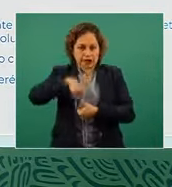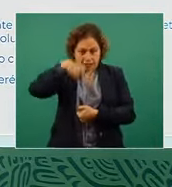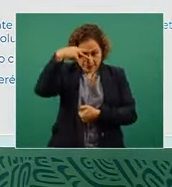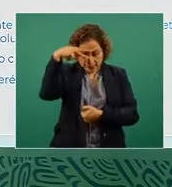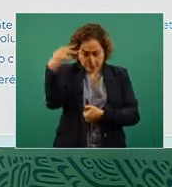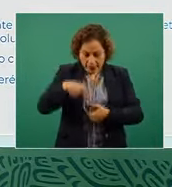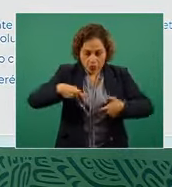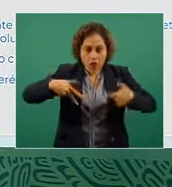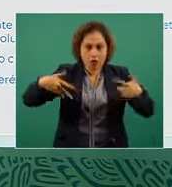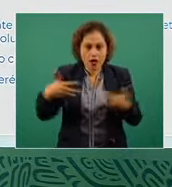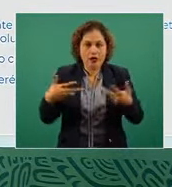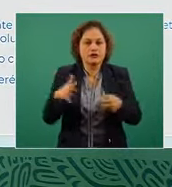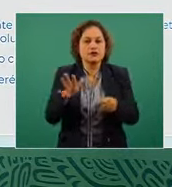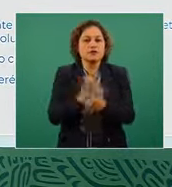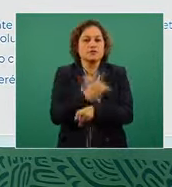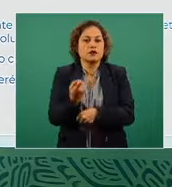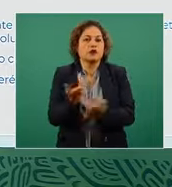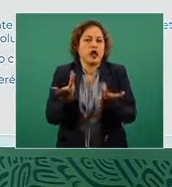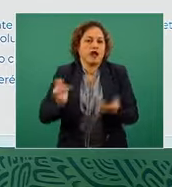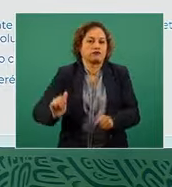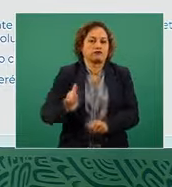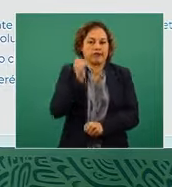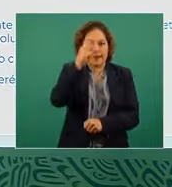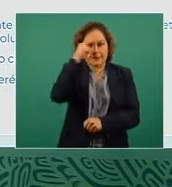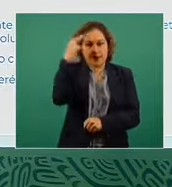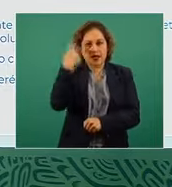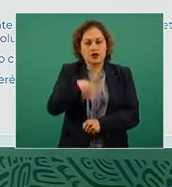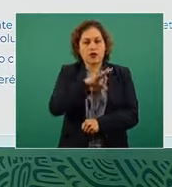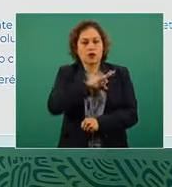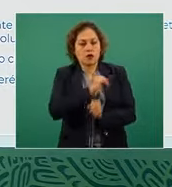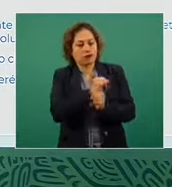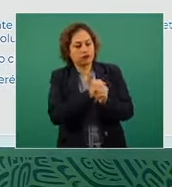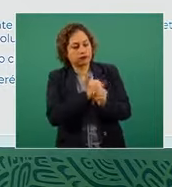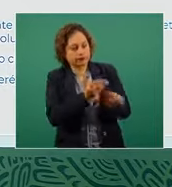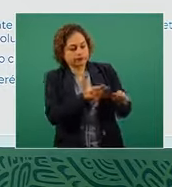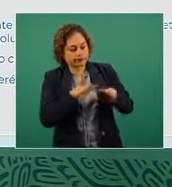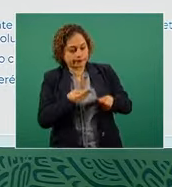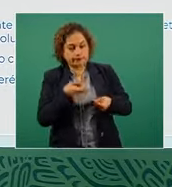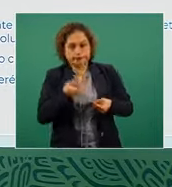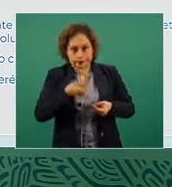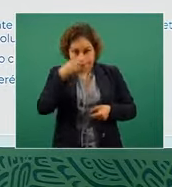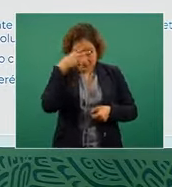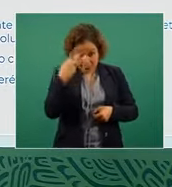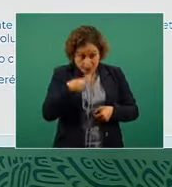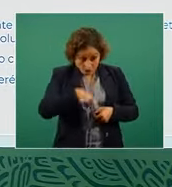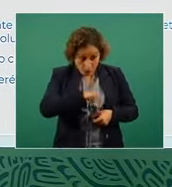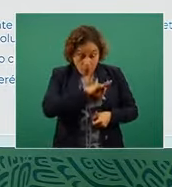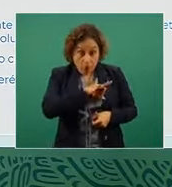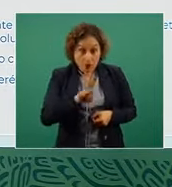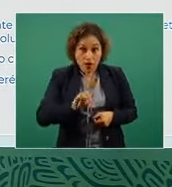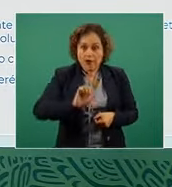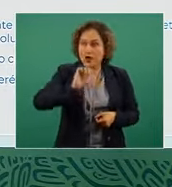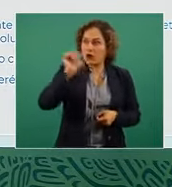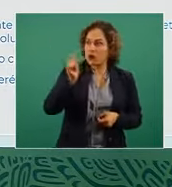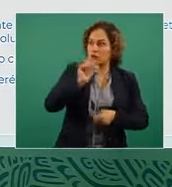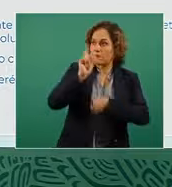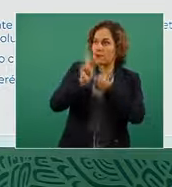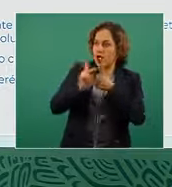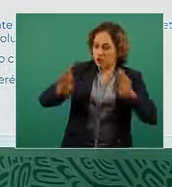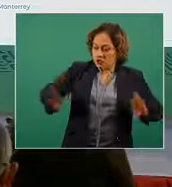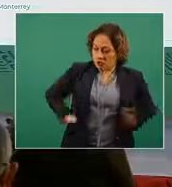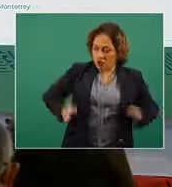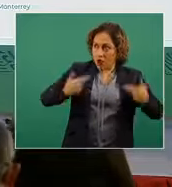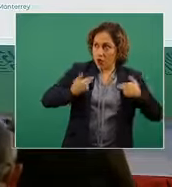cosas: información de si esas vacunas son igualmente de efectivas en México que en otros países con otras genéticas, y